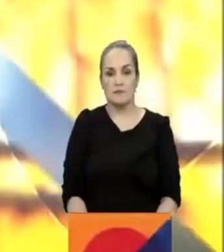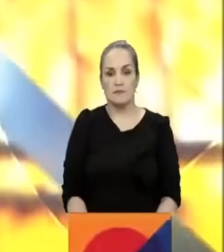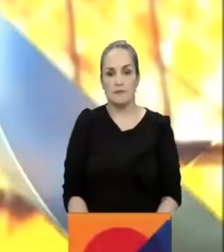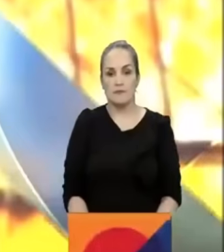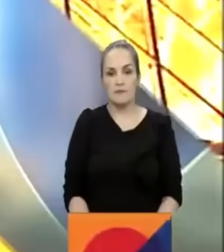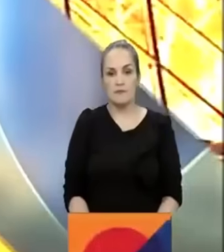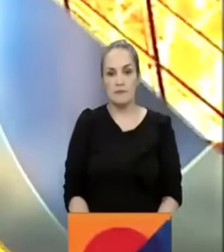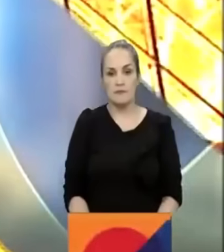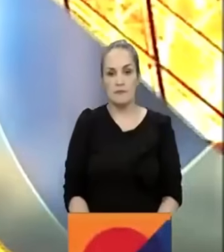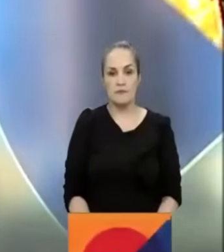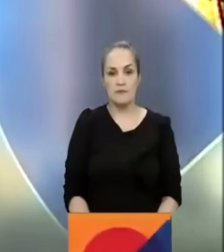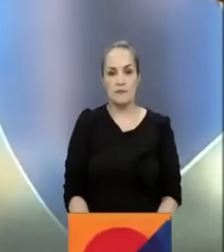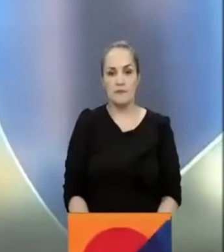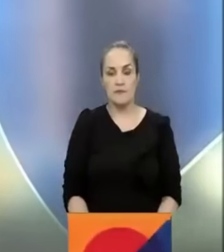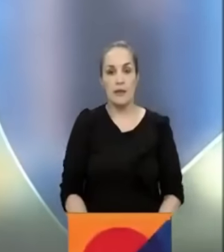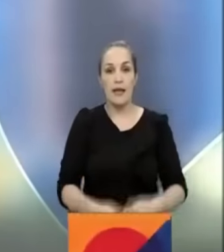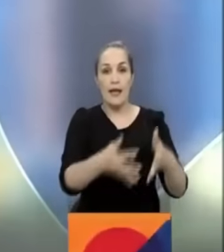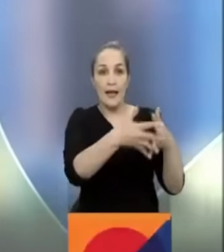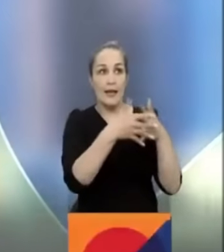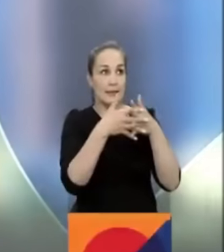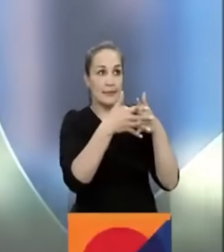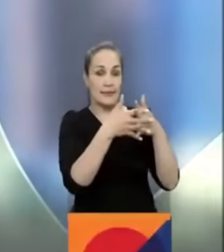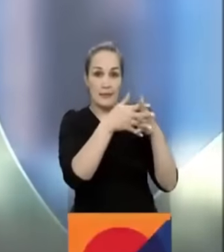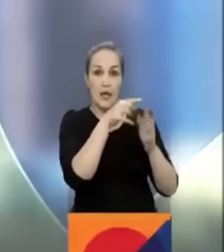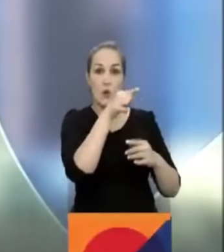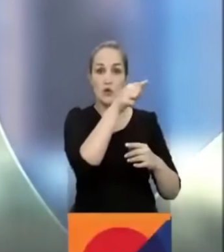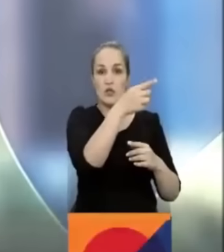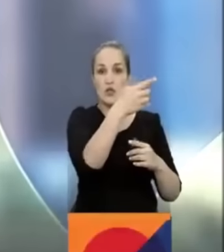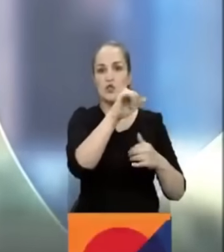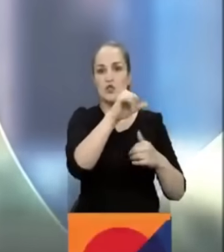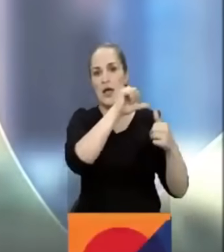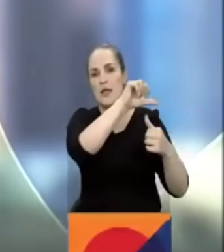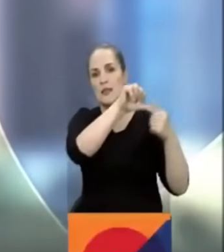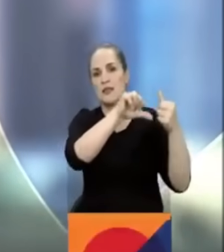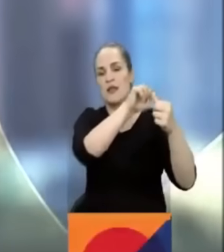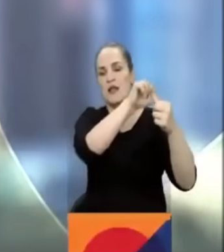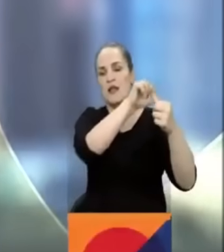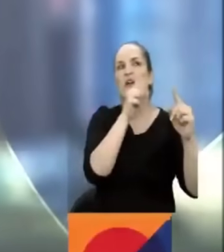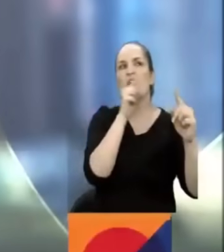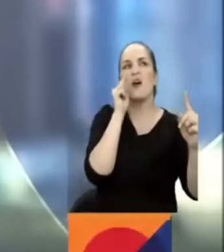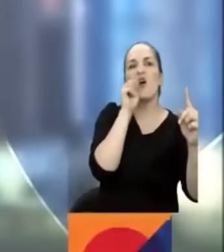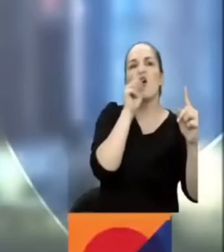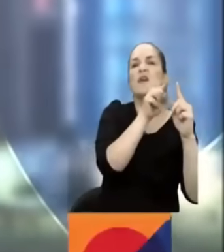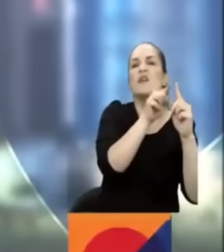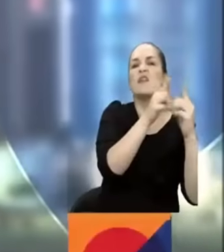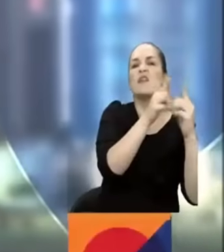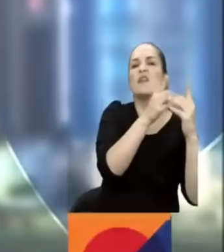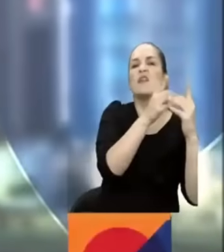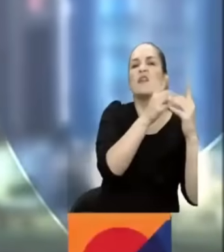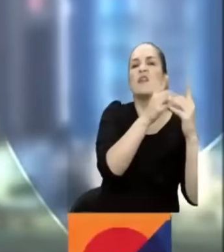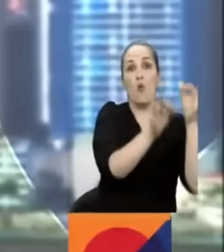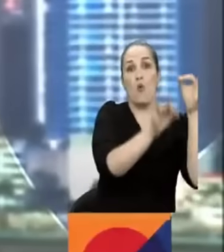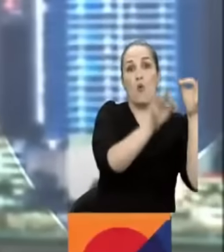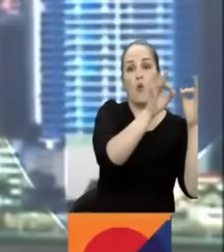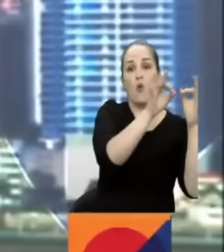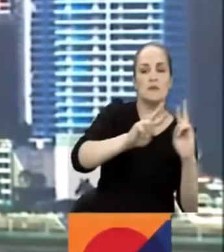Al Supremo de Estados Unidos llegó hoy el trámite que podría inhabilitar a Donald Trump en su objetivo de volver a ser presidente de ese